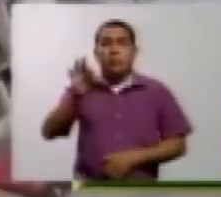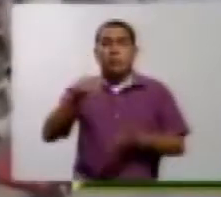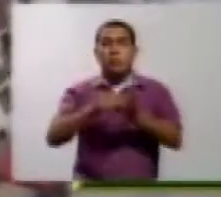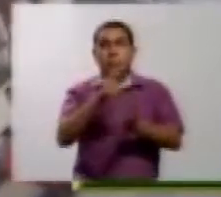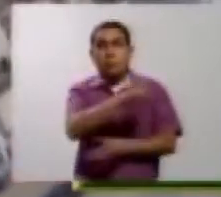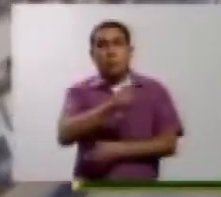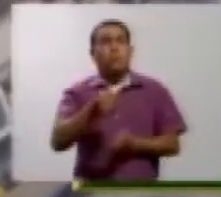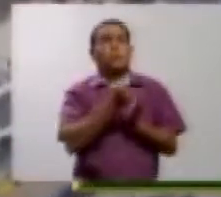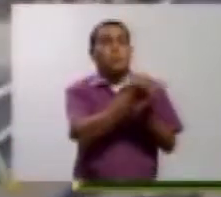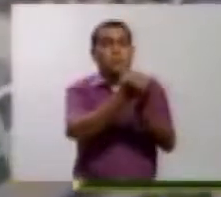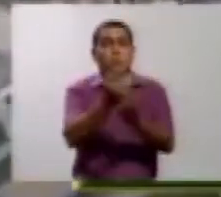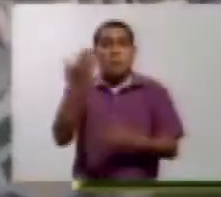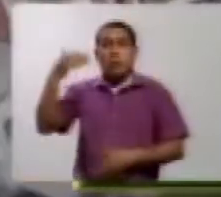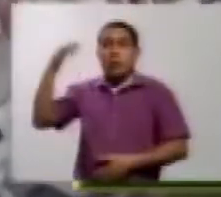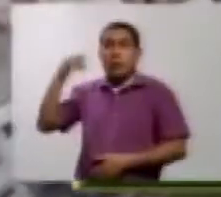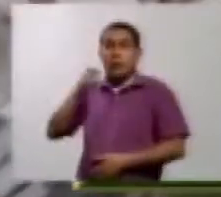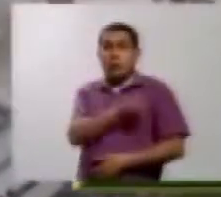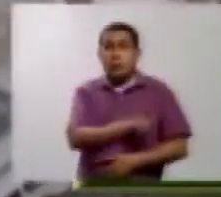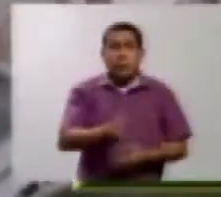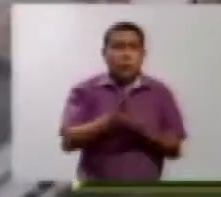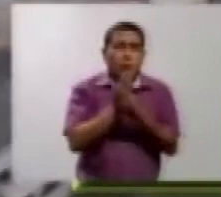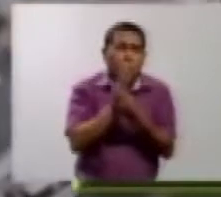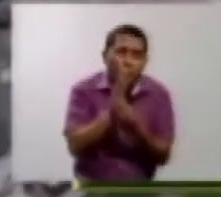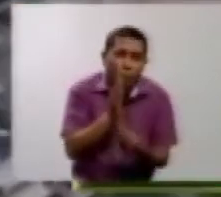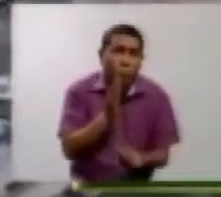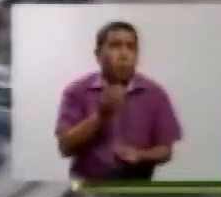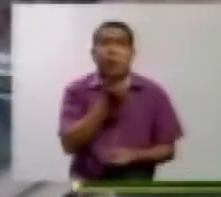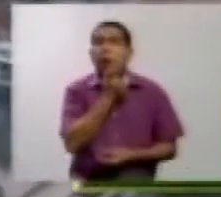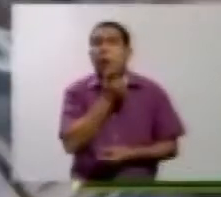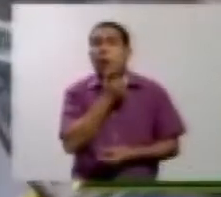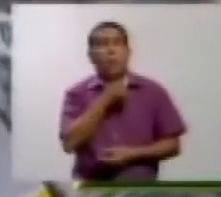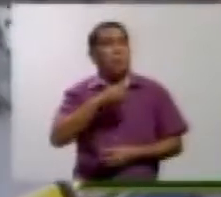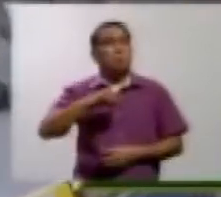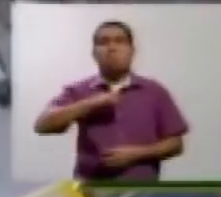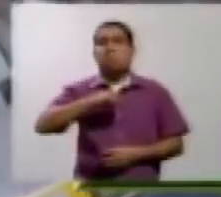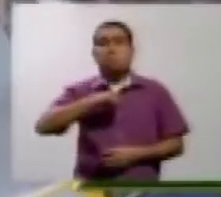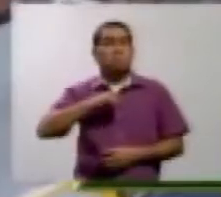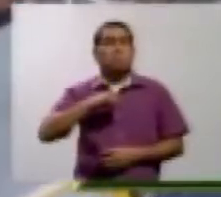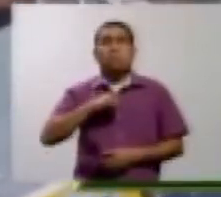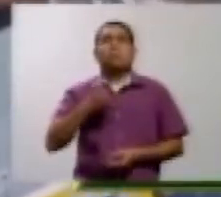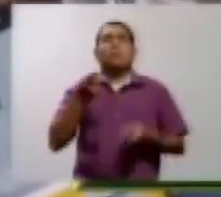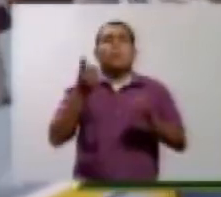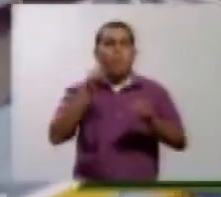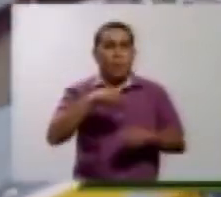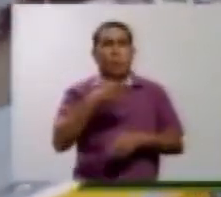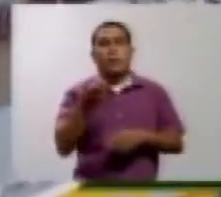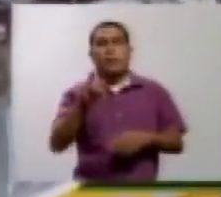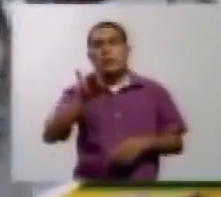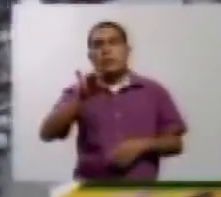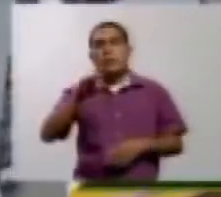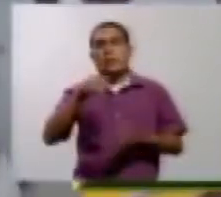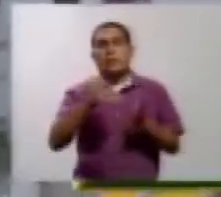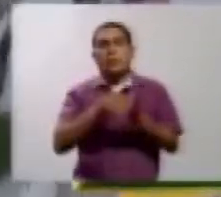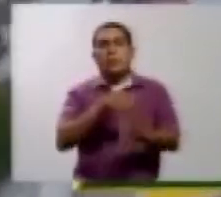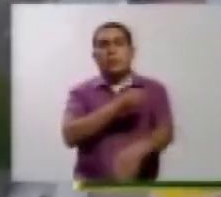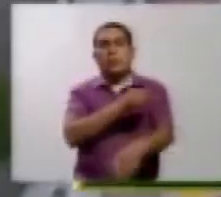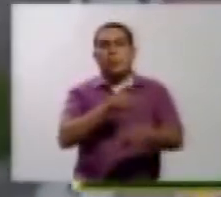personas que antes, por su condición de vulnerabilidad, no tenían acceso al agua, y ha instalado 15.000 metros de